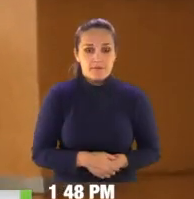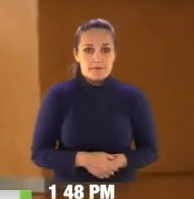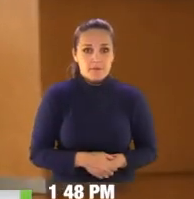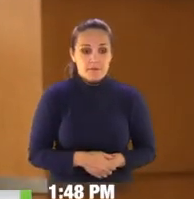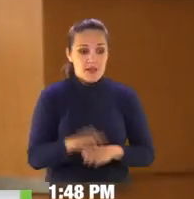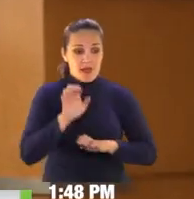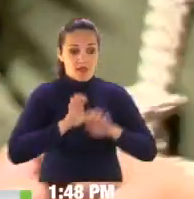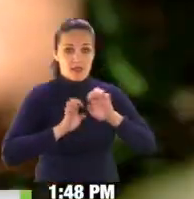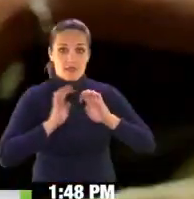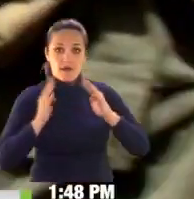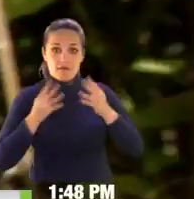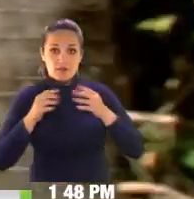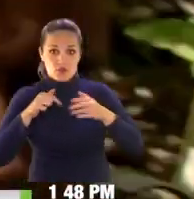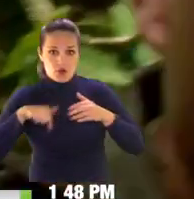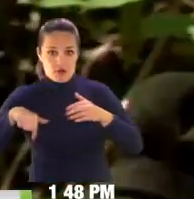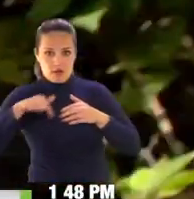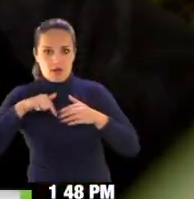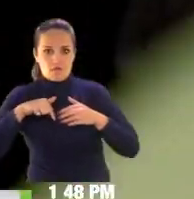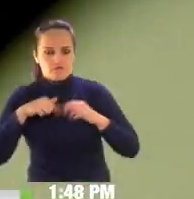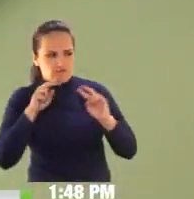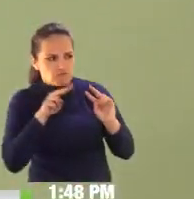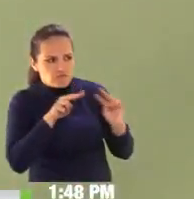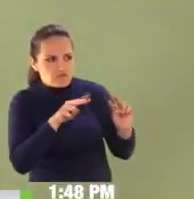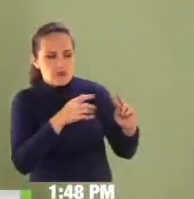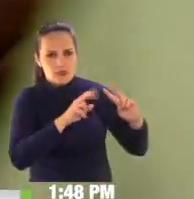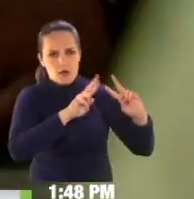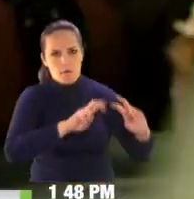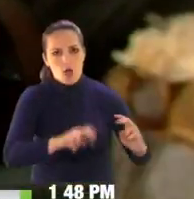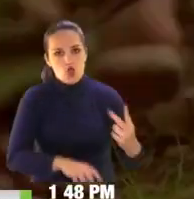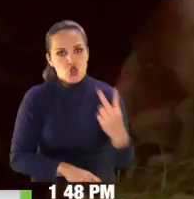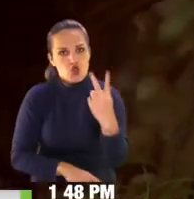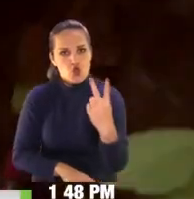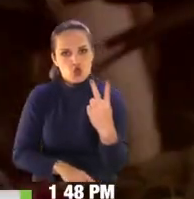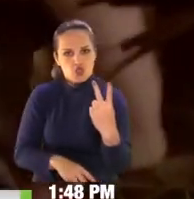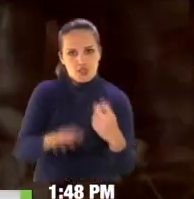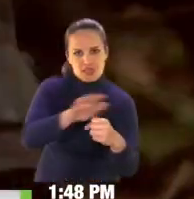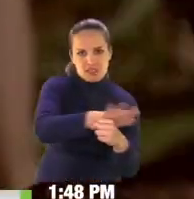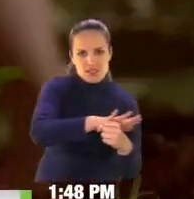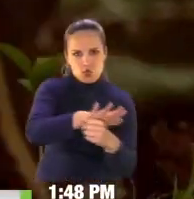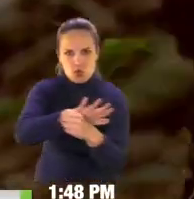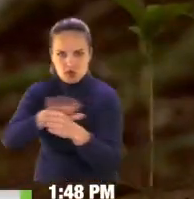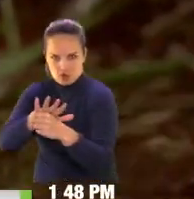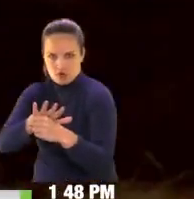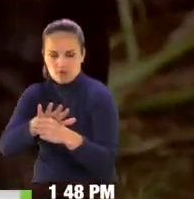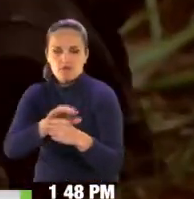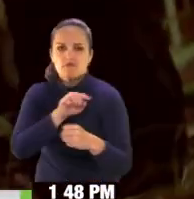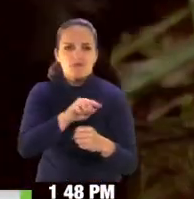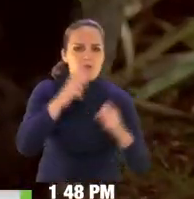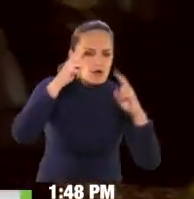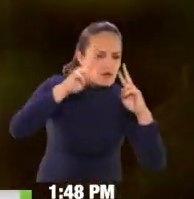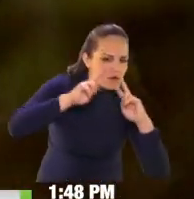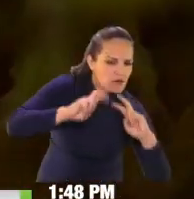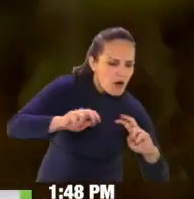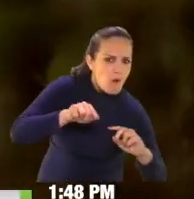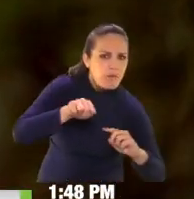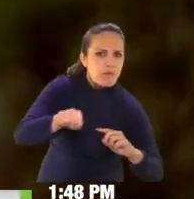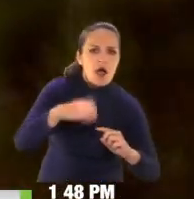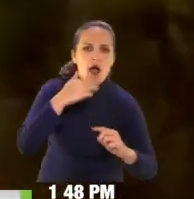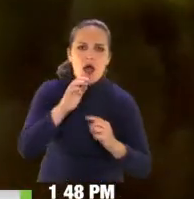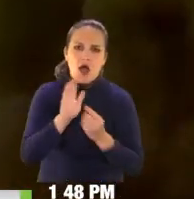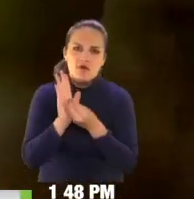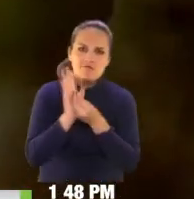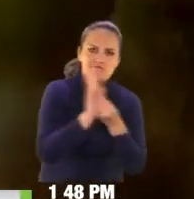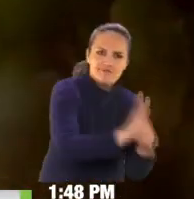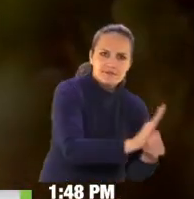anuncio de la JEP sobre la próxima apertura de dos casos denominados Sombrilla, con el fin de investigar masacres, violencia sexual, desplazamiento y